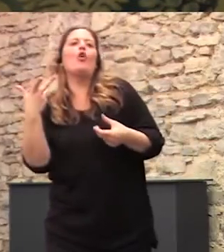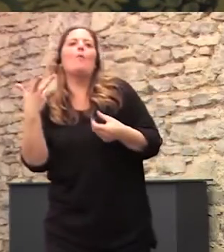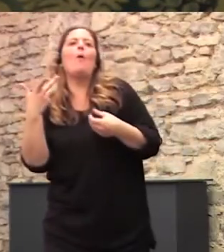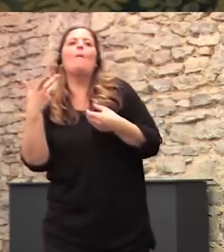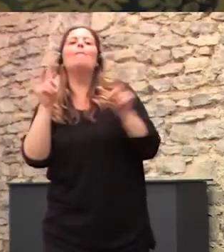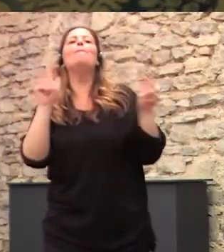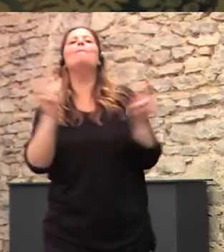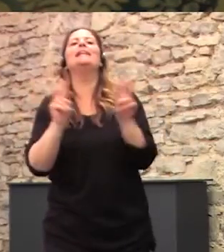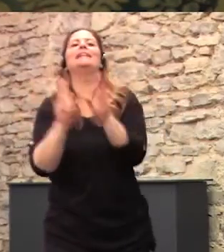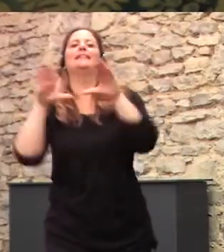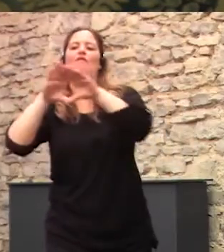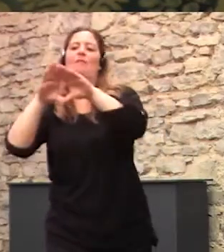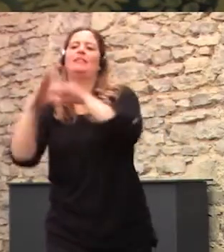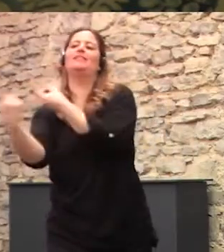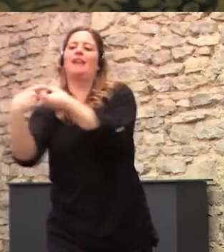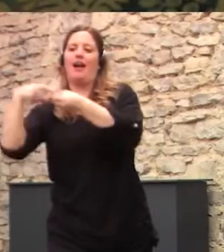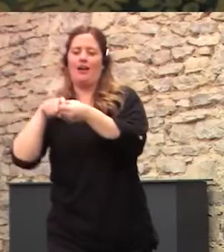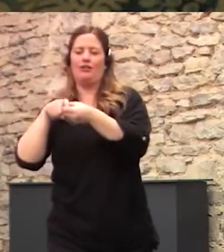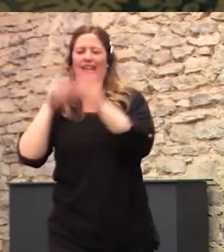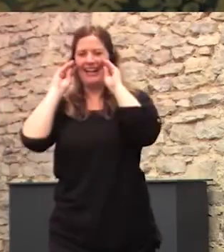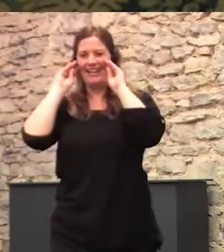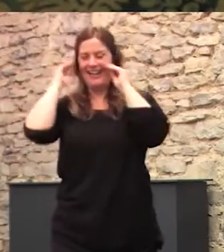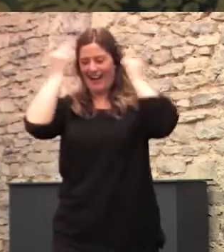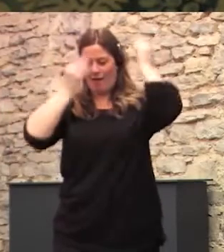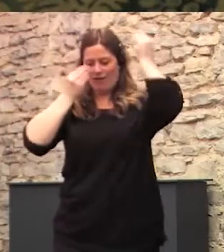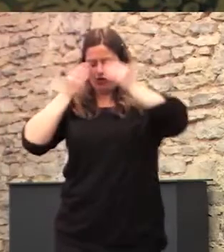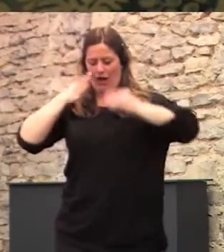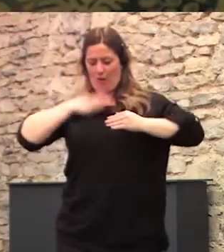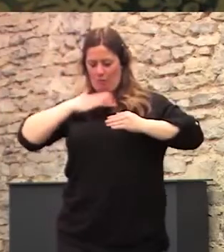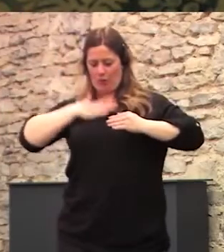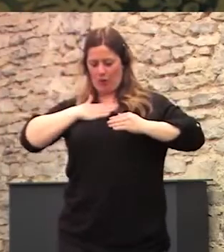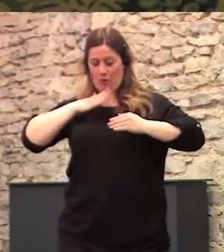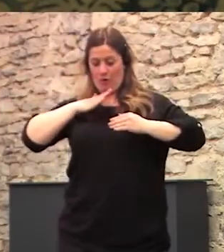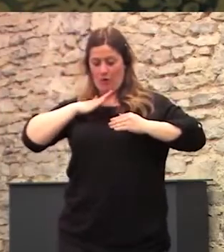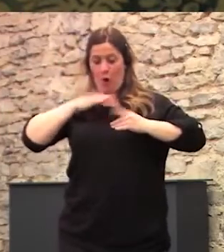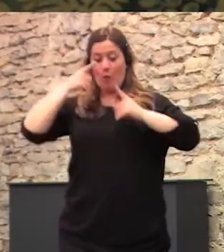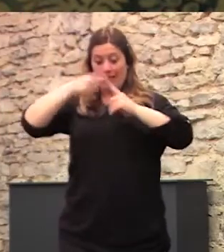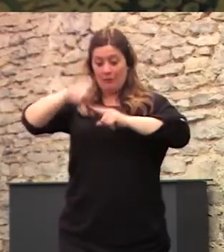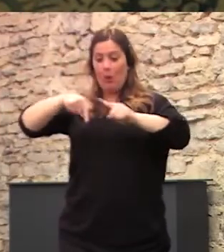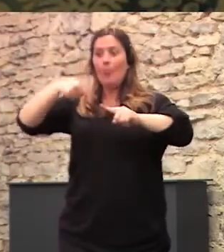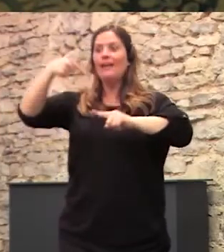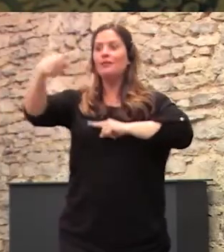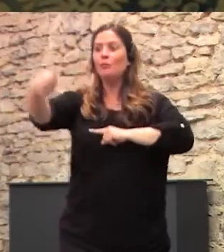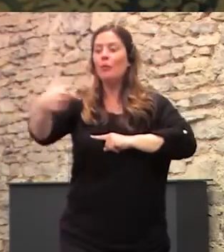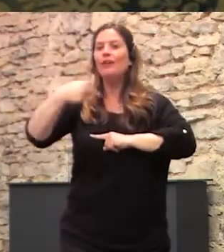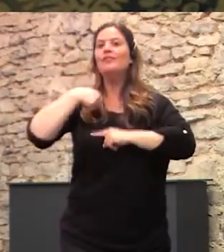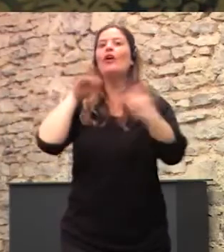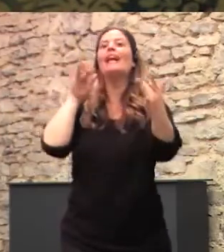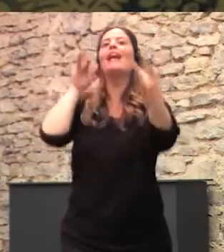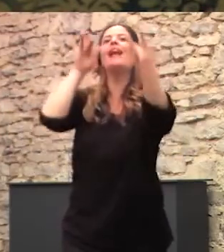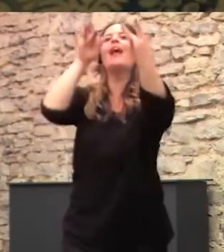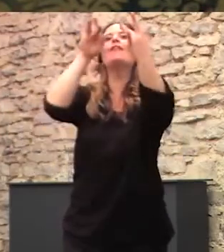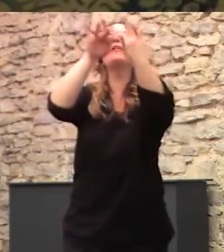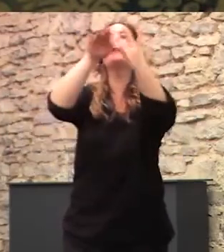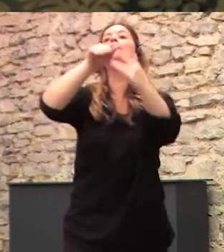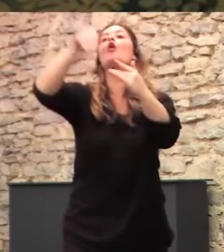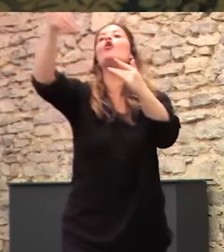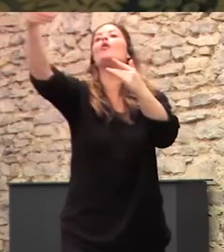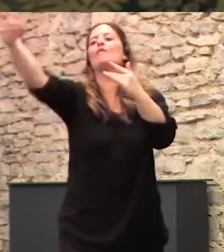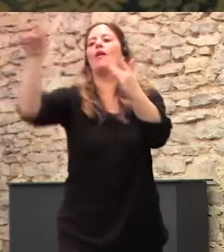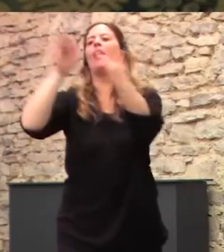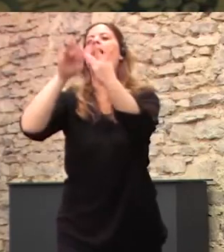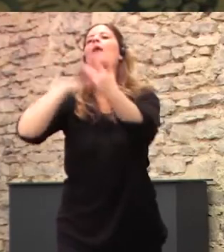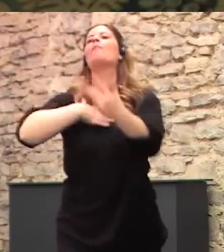Reflexionar también sobre lo propio para poder luego relacionarse con lo que viene de la otra parte. No sé.